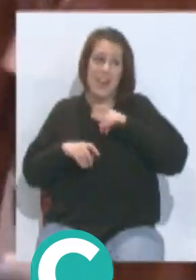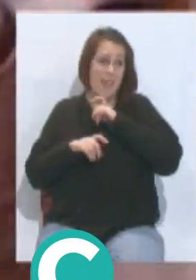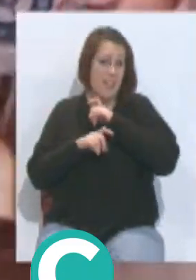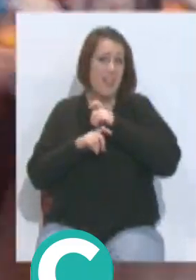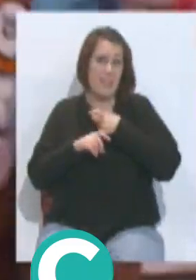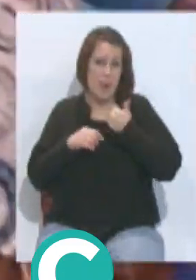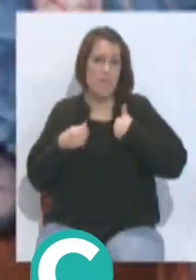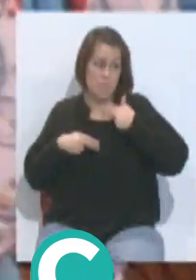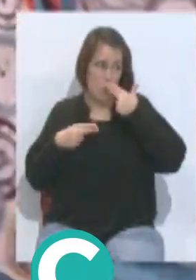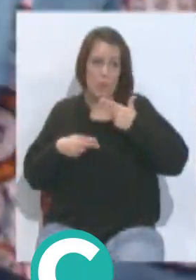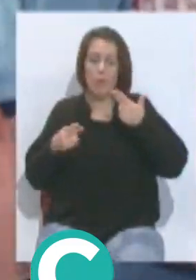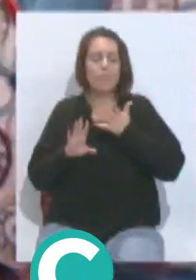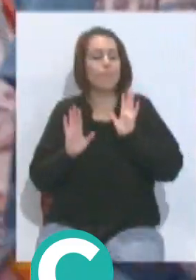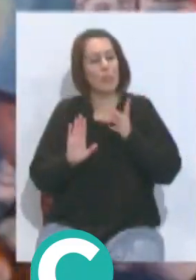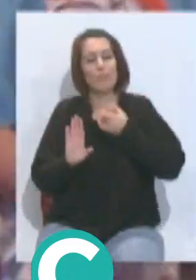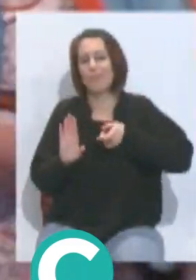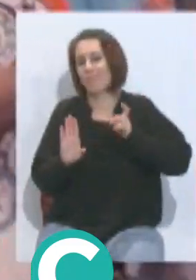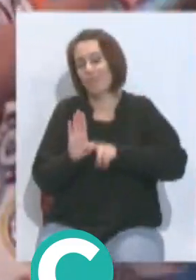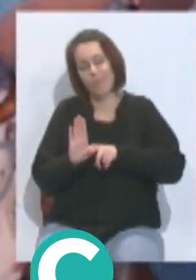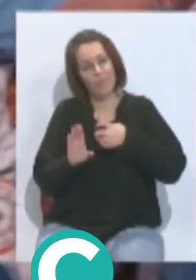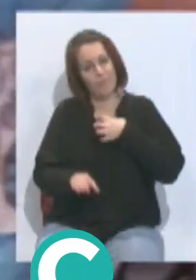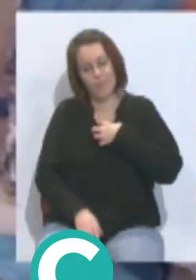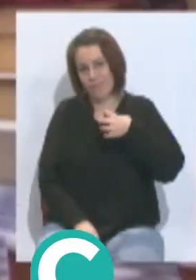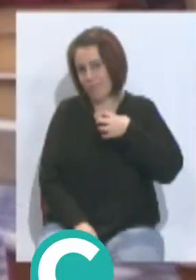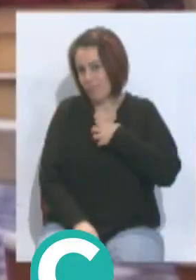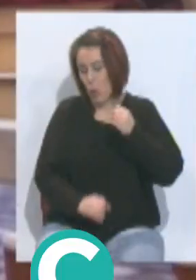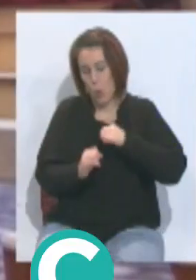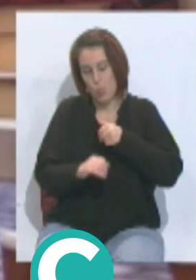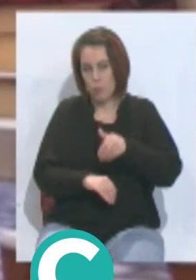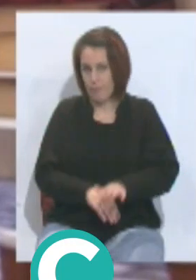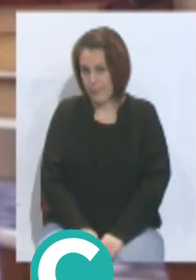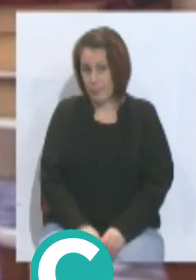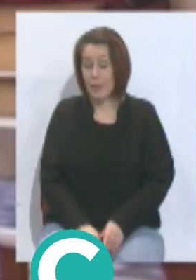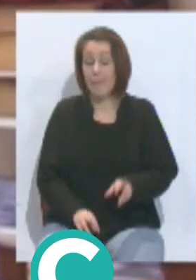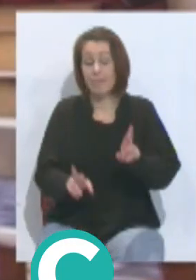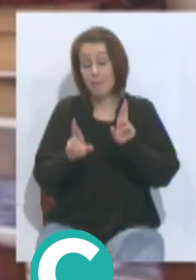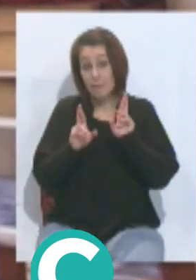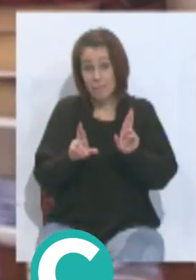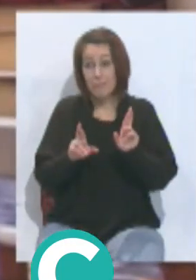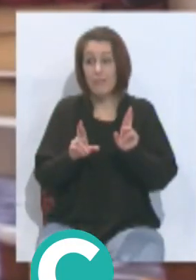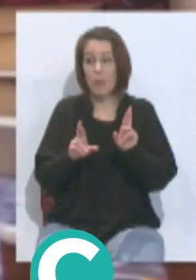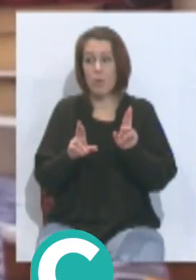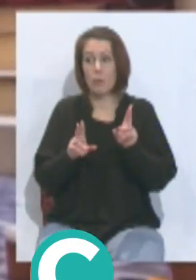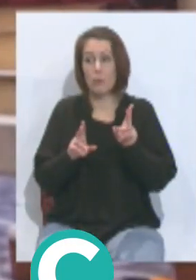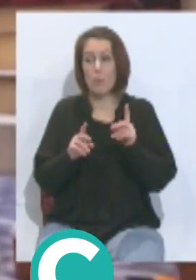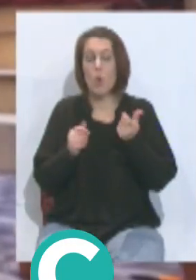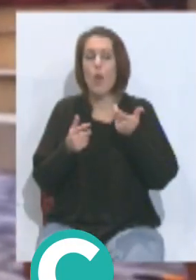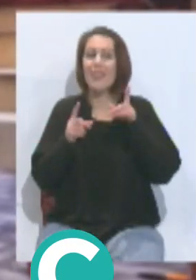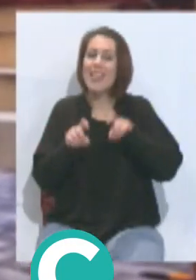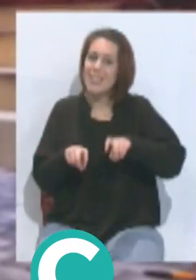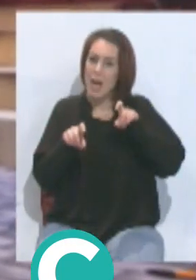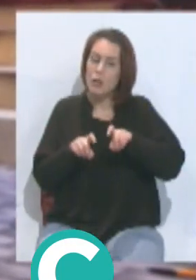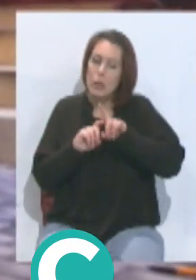anunciado, no van a participar en este próximo concurso. Así que, bueno, esperamos que sea un